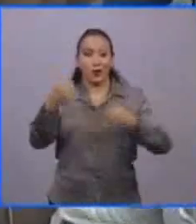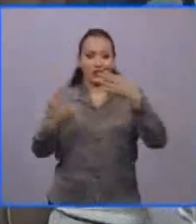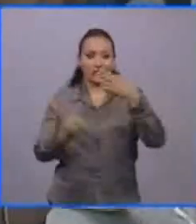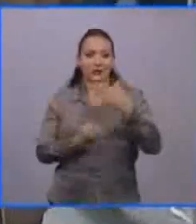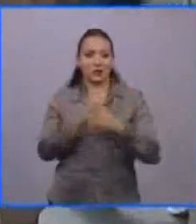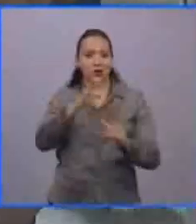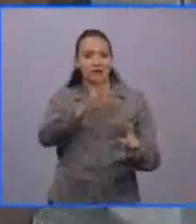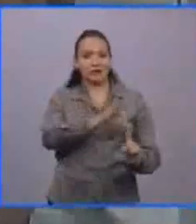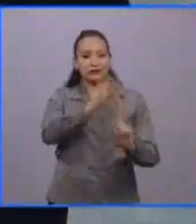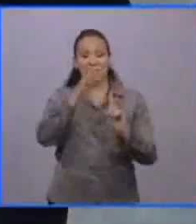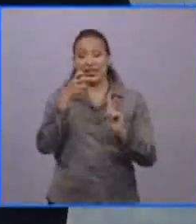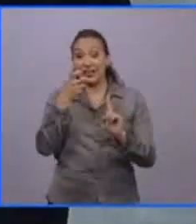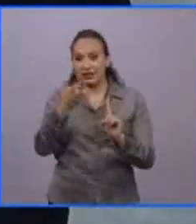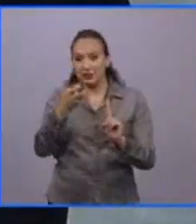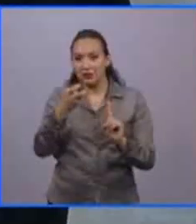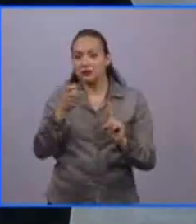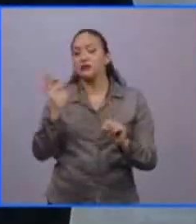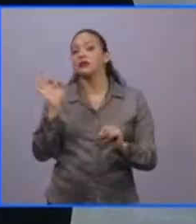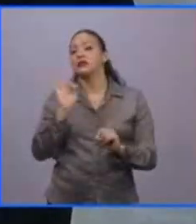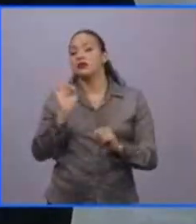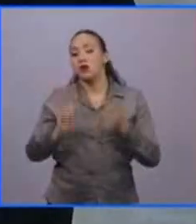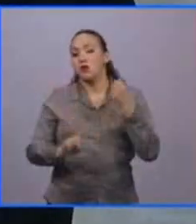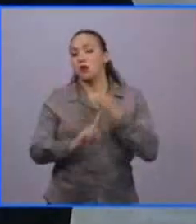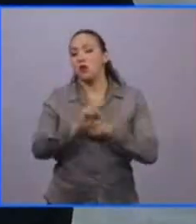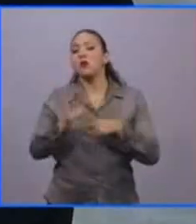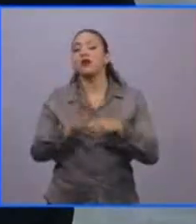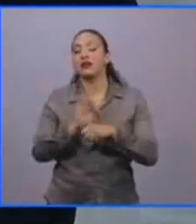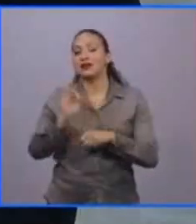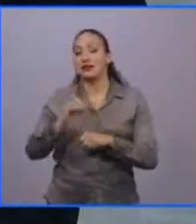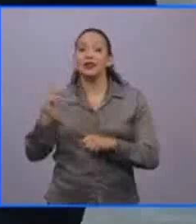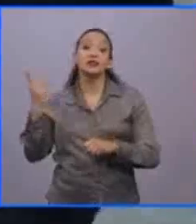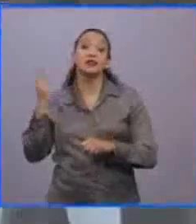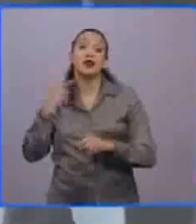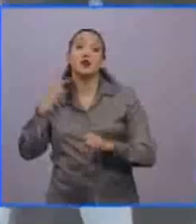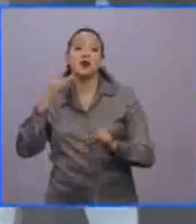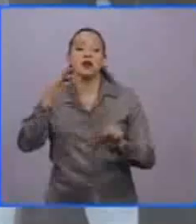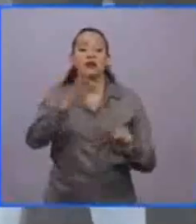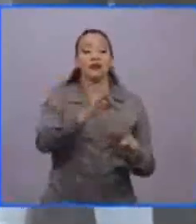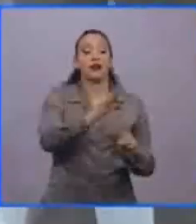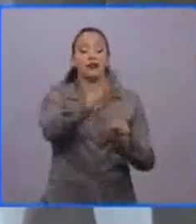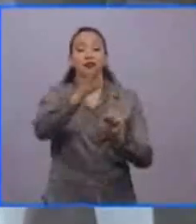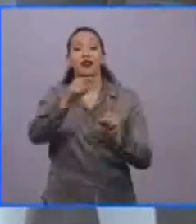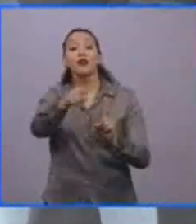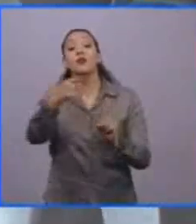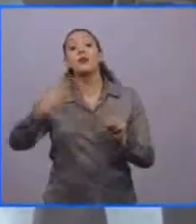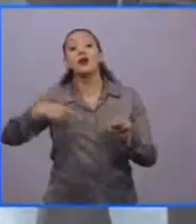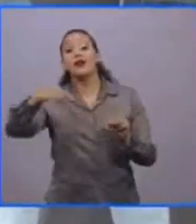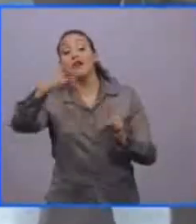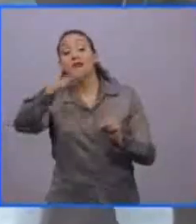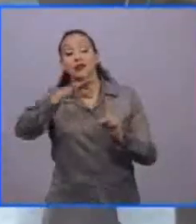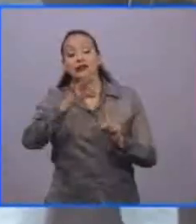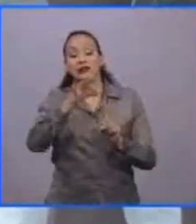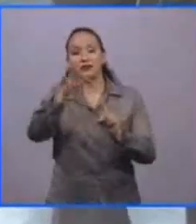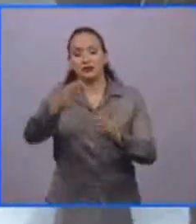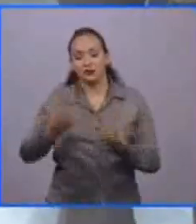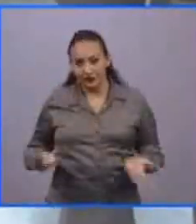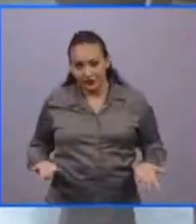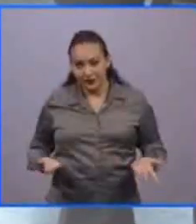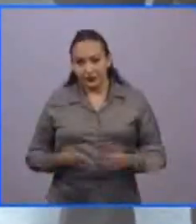juzgadoras se corre el riesgo de que las consideraciones políticas se superpongan a los méritos objetivos de los